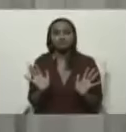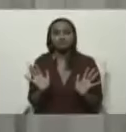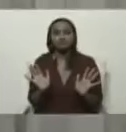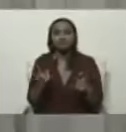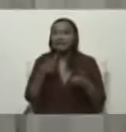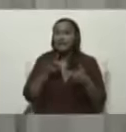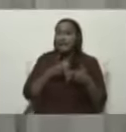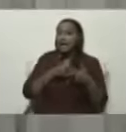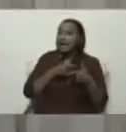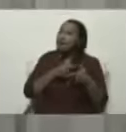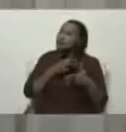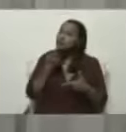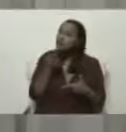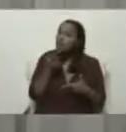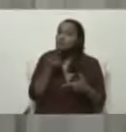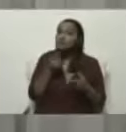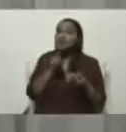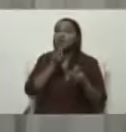Nosotros, hay dos cosas